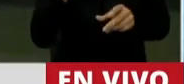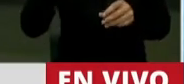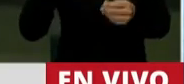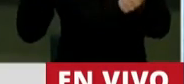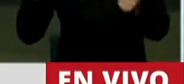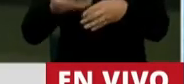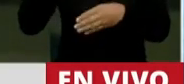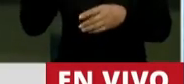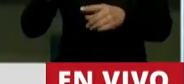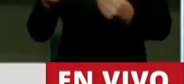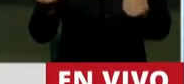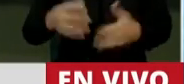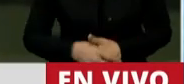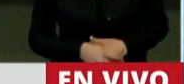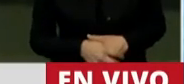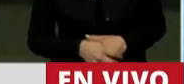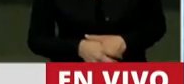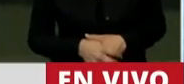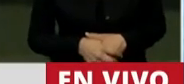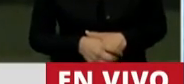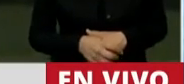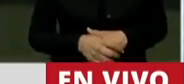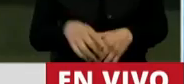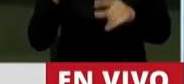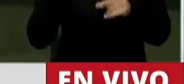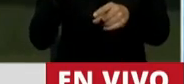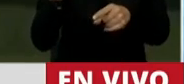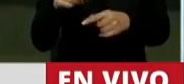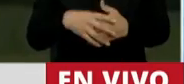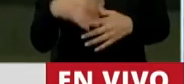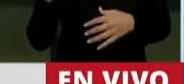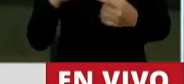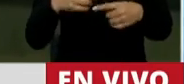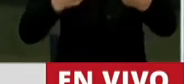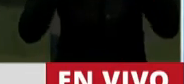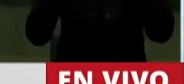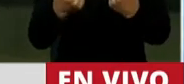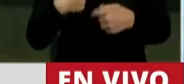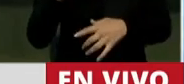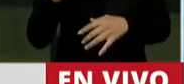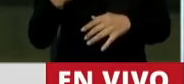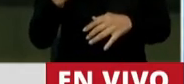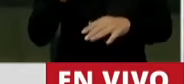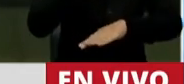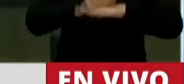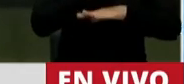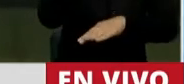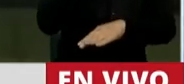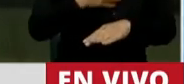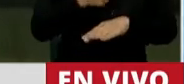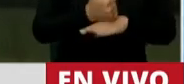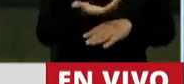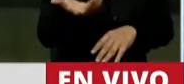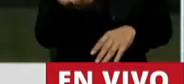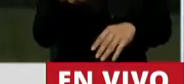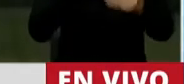tronco de la Argentina? El gobierno nacional con mucho esfuerzo recuperó el Estado presente